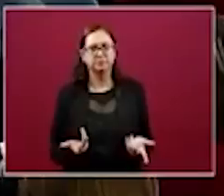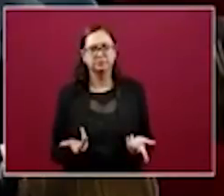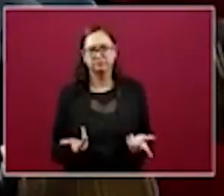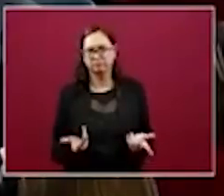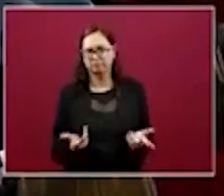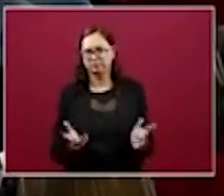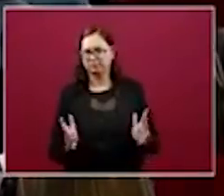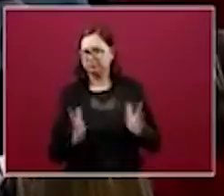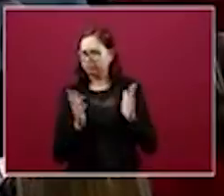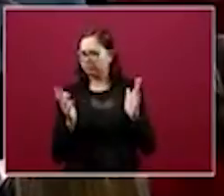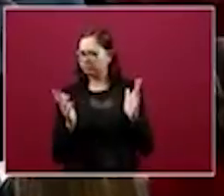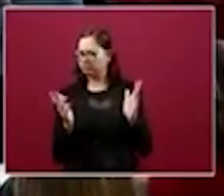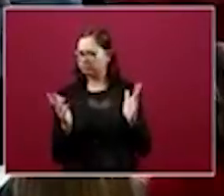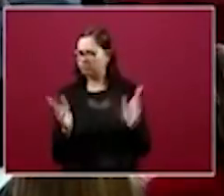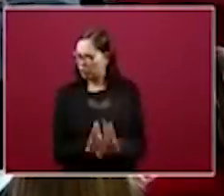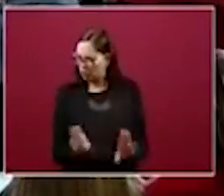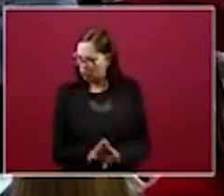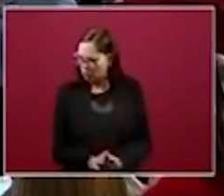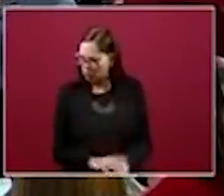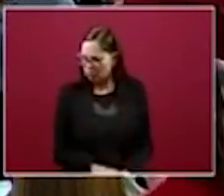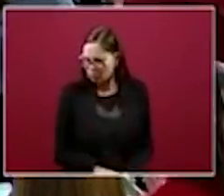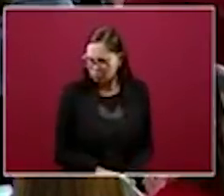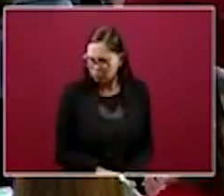Entonces, ¿cómo le hace?